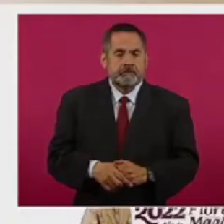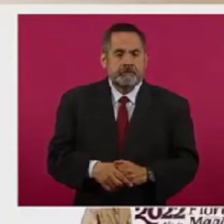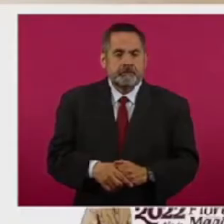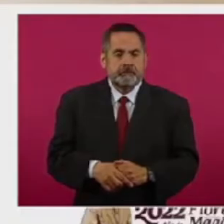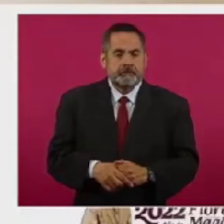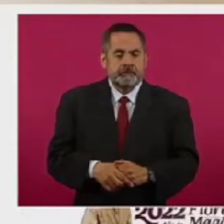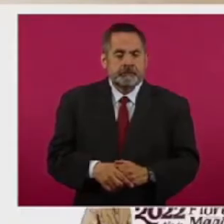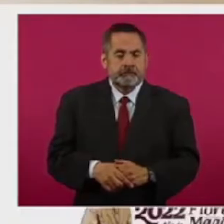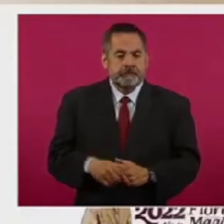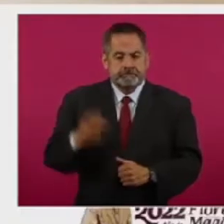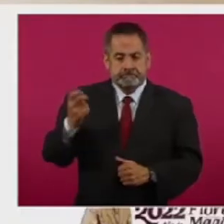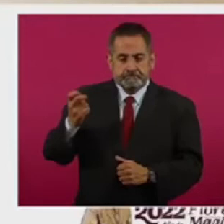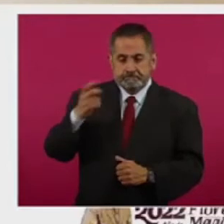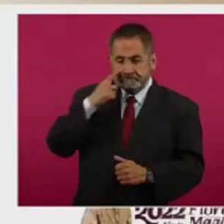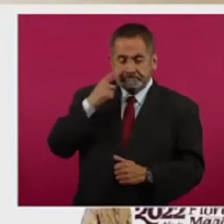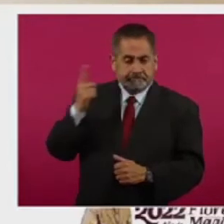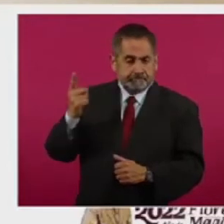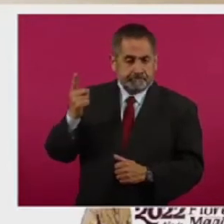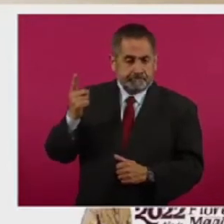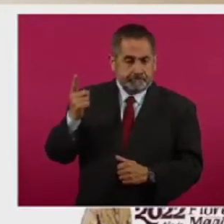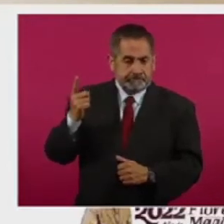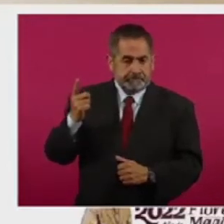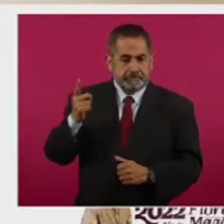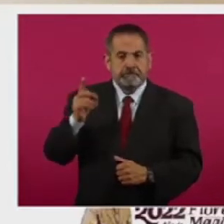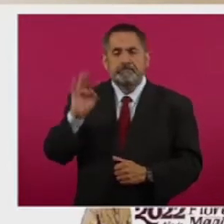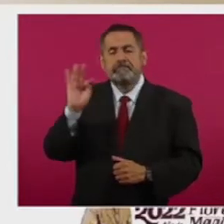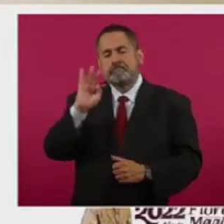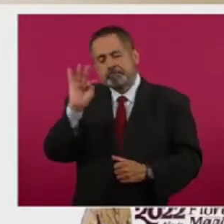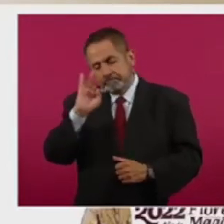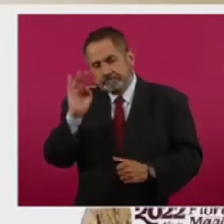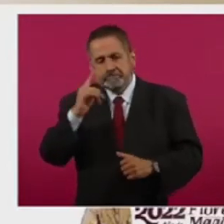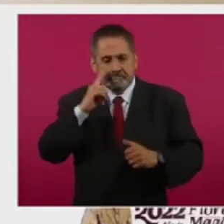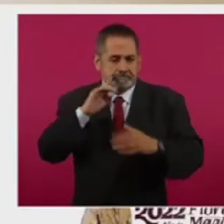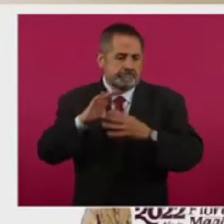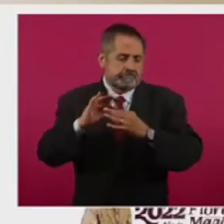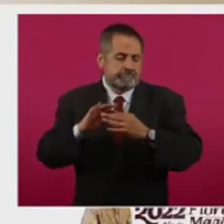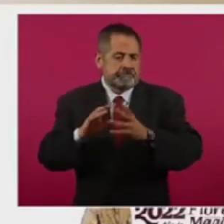Aquí es donde se podría formalmente